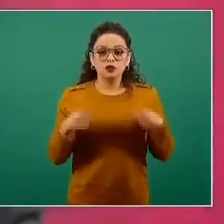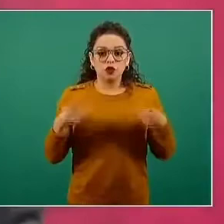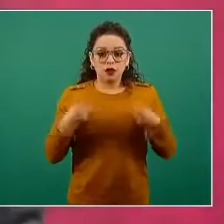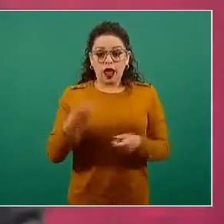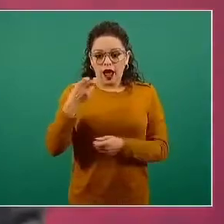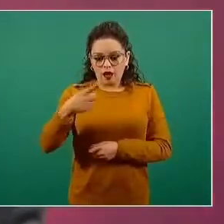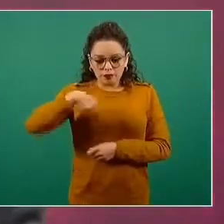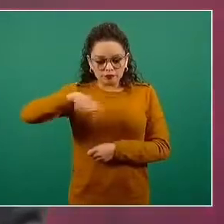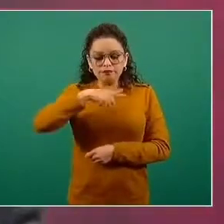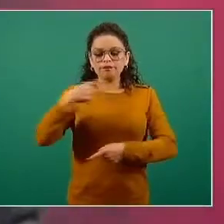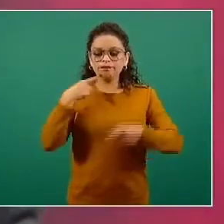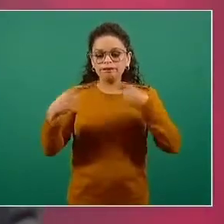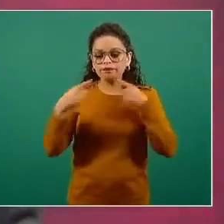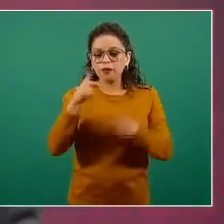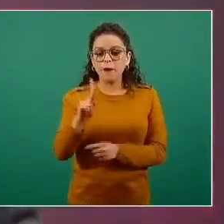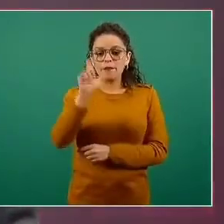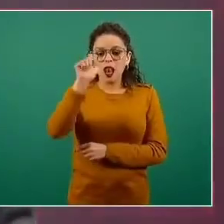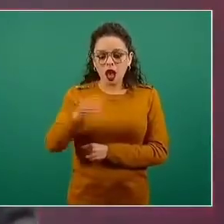con las